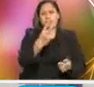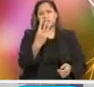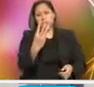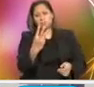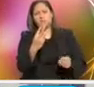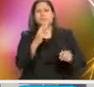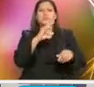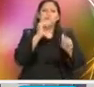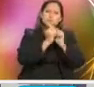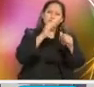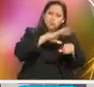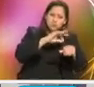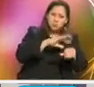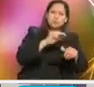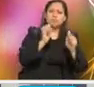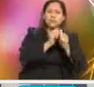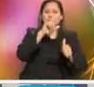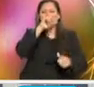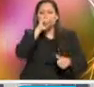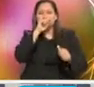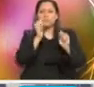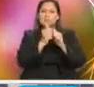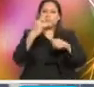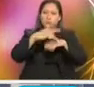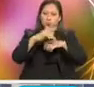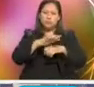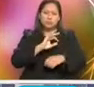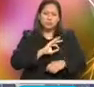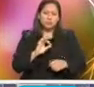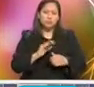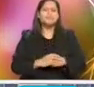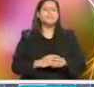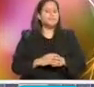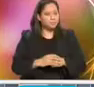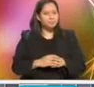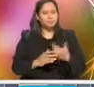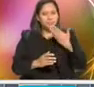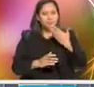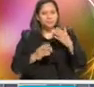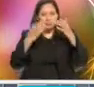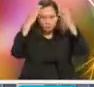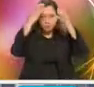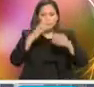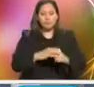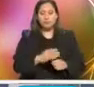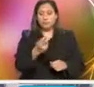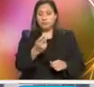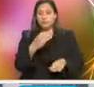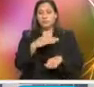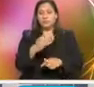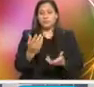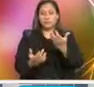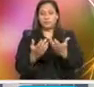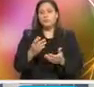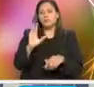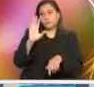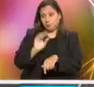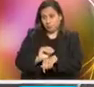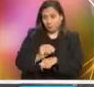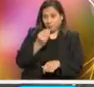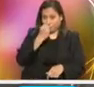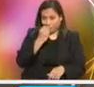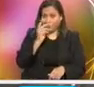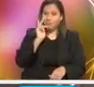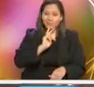Sí. con pollo o con Sí. algún queso, lo que sea, Sí. pues queda bien, ¿no? Buenísimo, chef. Oye, y ¿Cómo mientras ves? esta se va cociendo, a mí Sí. me vas a permitir